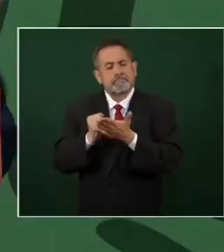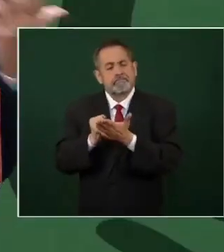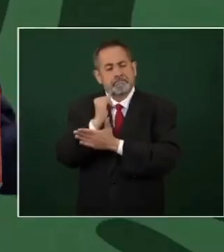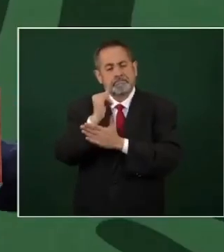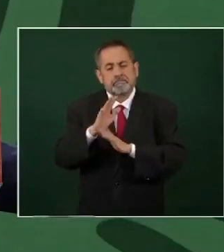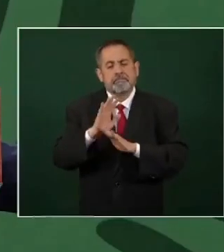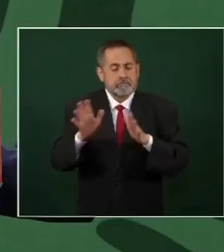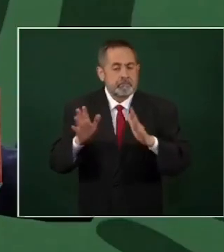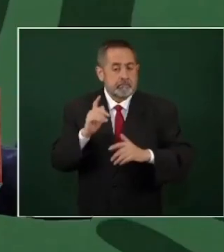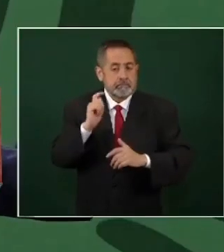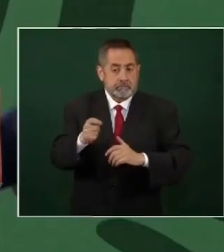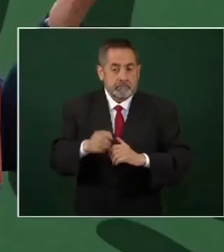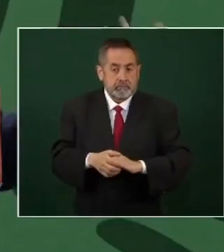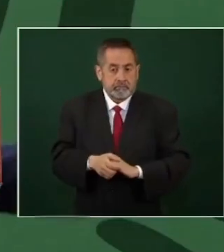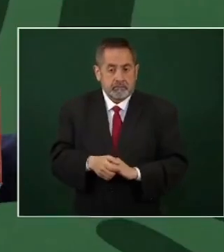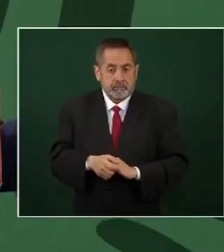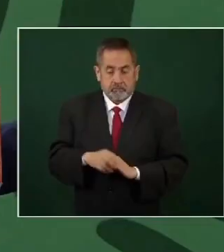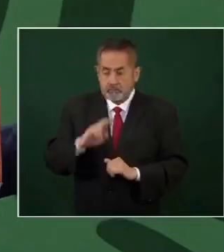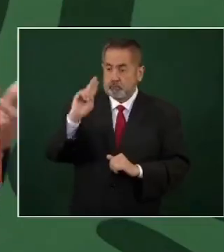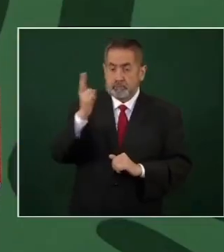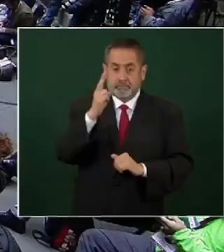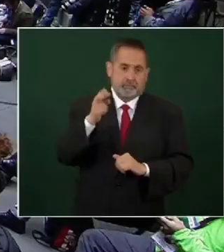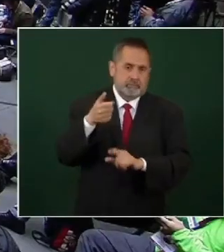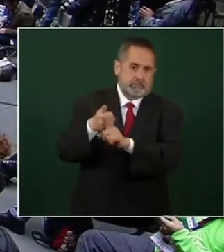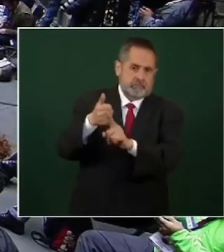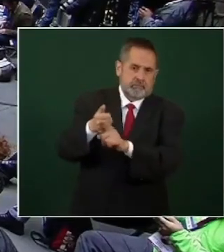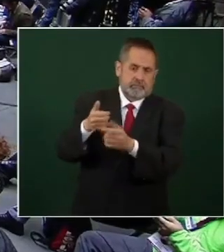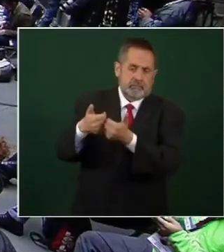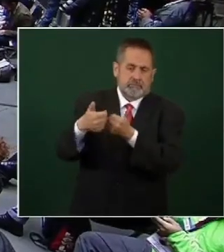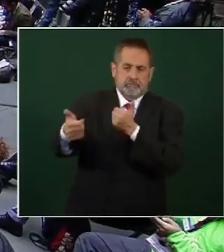porque es una universidad autónoma,